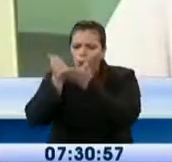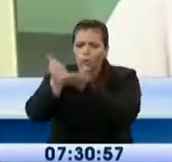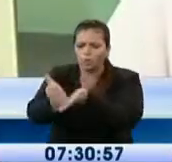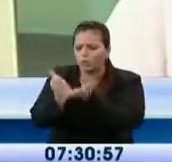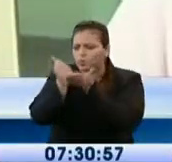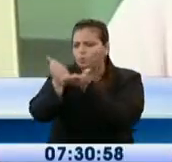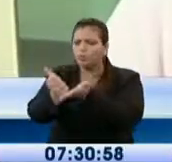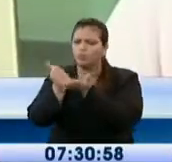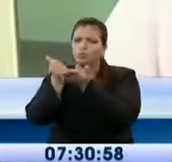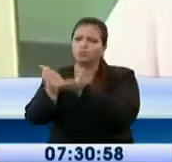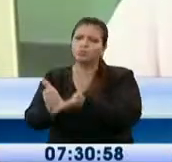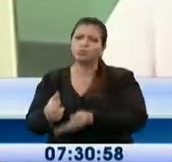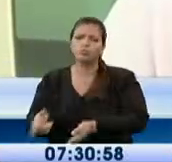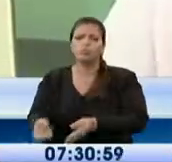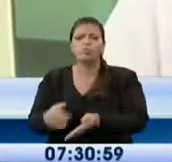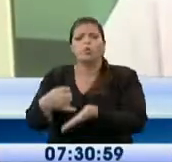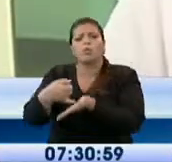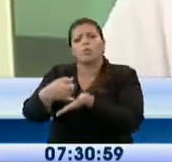paciente